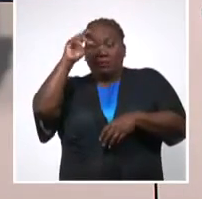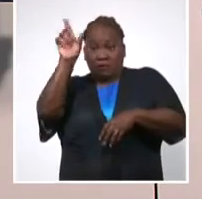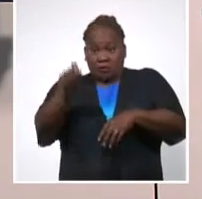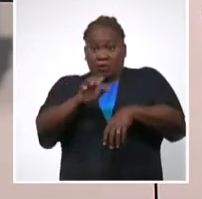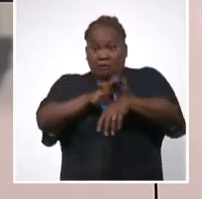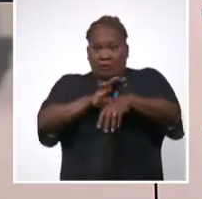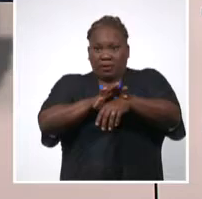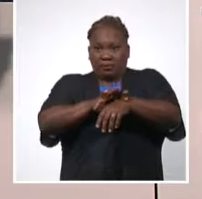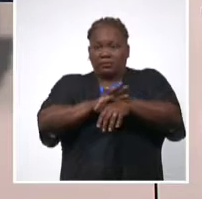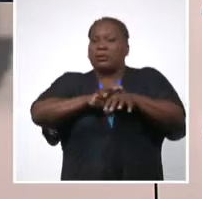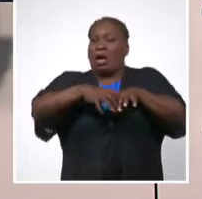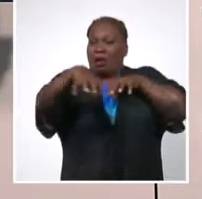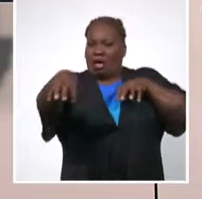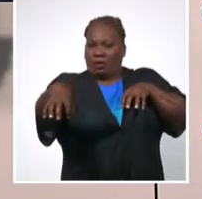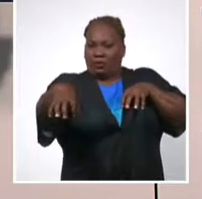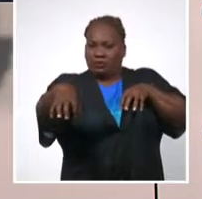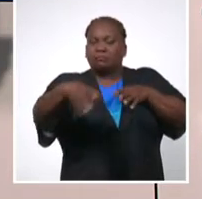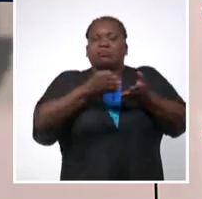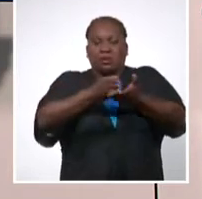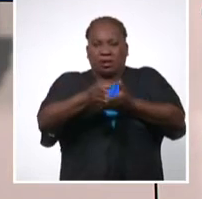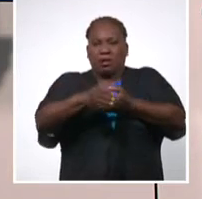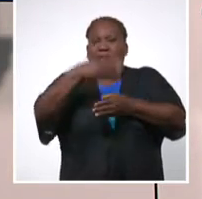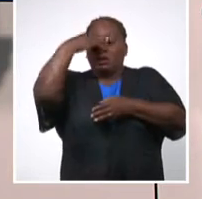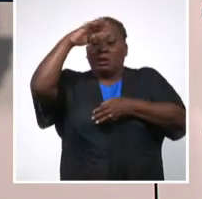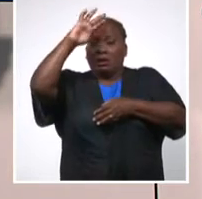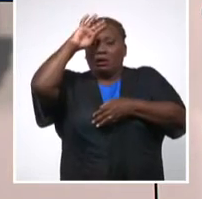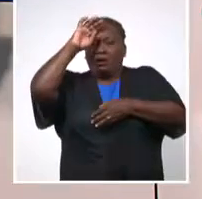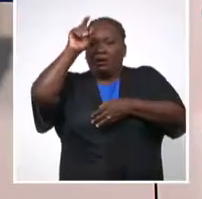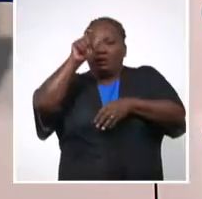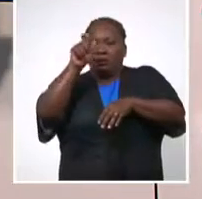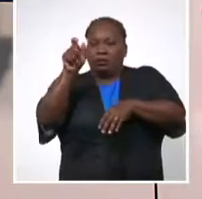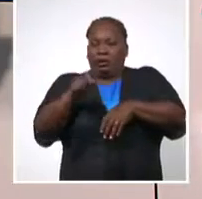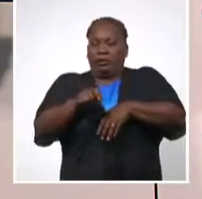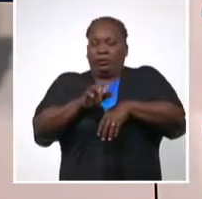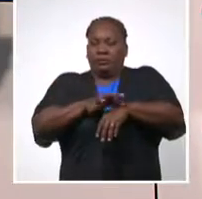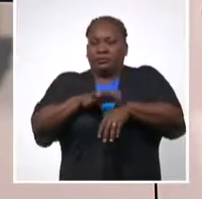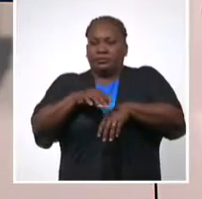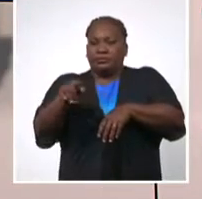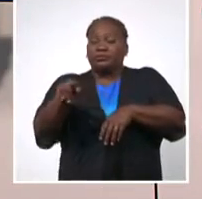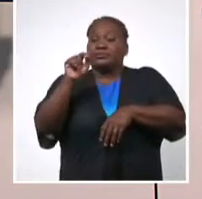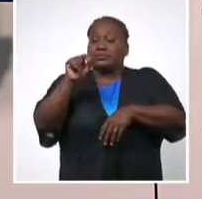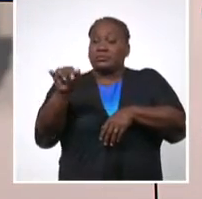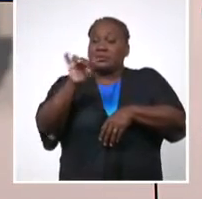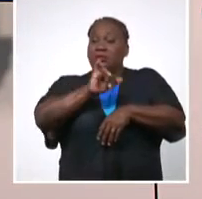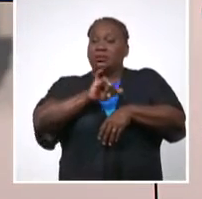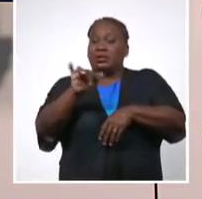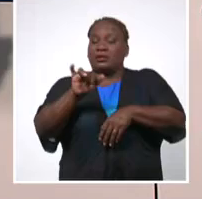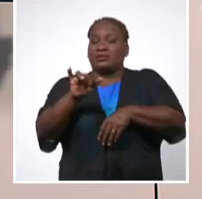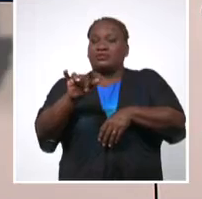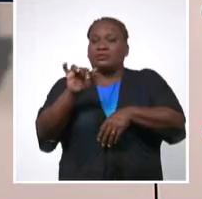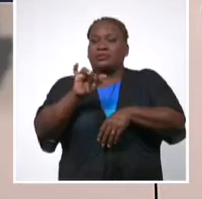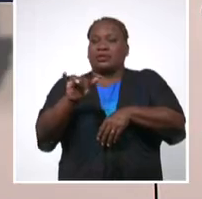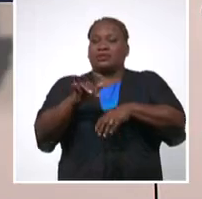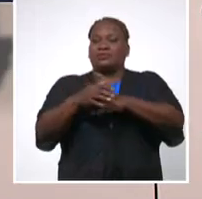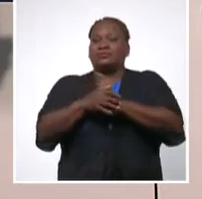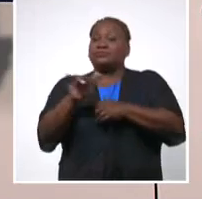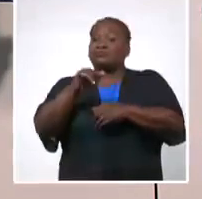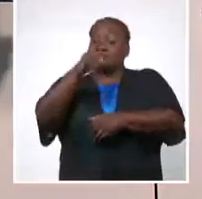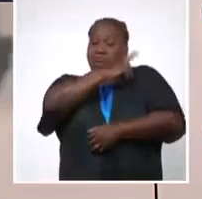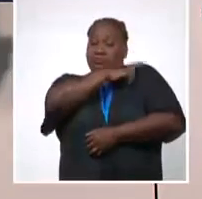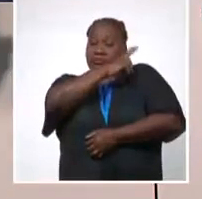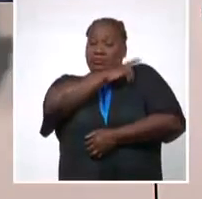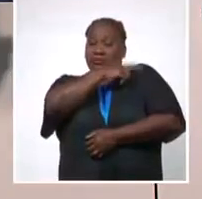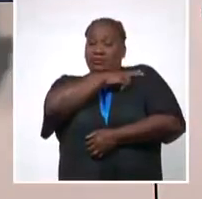a todo el que lo necesite, aún con el consiguiente gasto que eso significa. Y tampoco creo que tiemble la mano a las autoridades de la